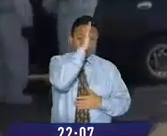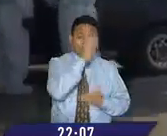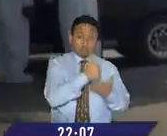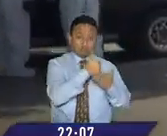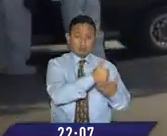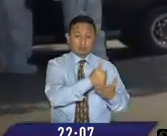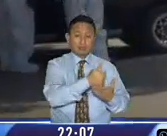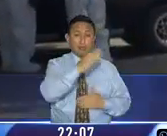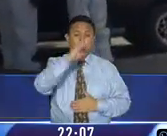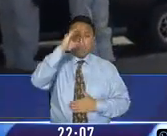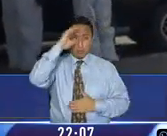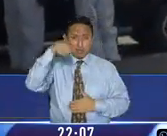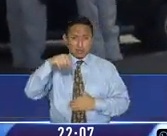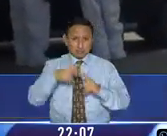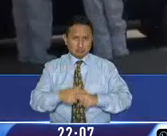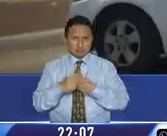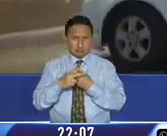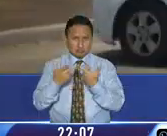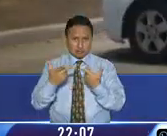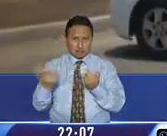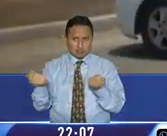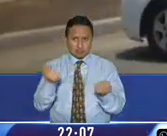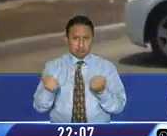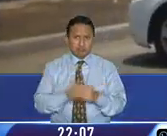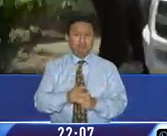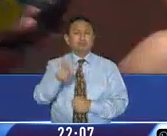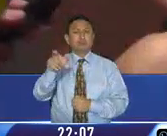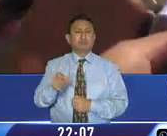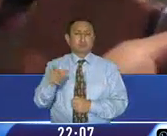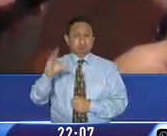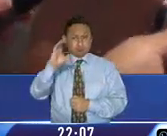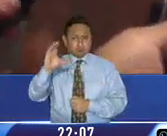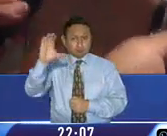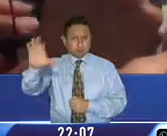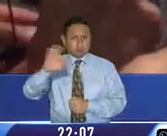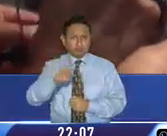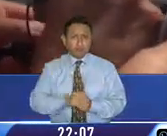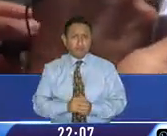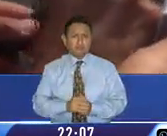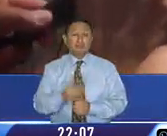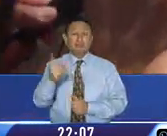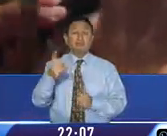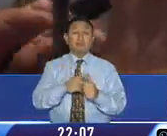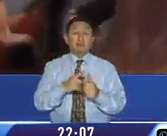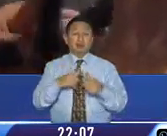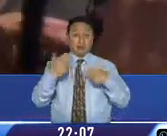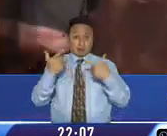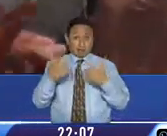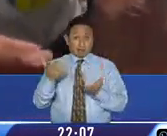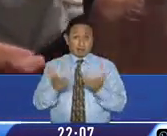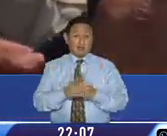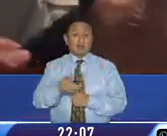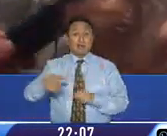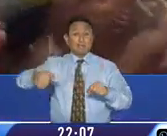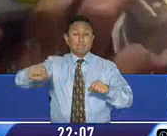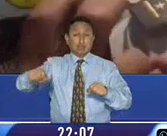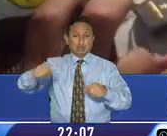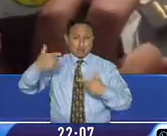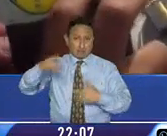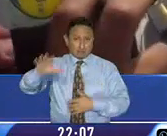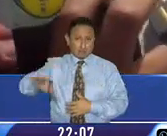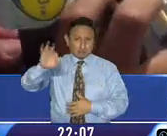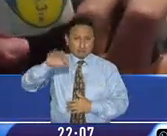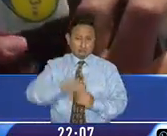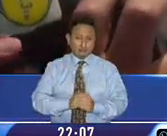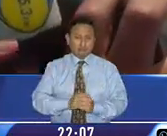un operativo para la aprehensión de los sicarios. Permitió ubicar en primera instancia posiblemente a la motocicleta Pulsar en color